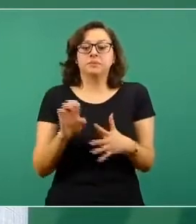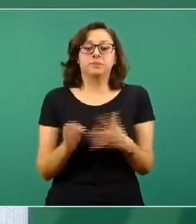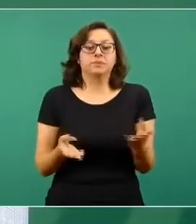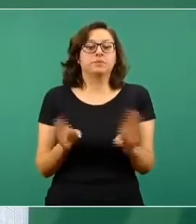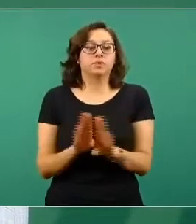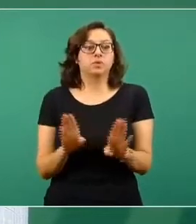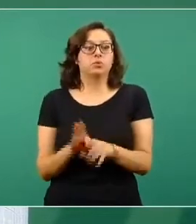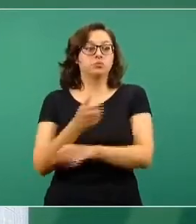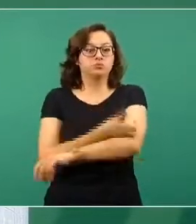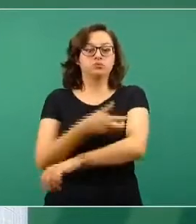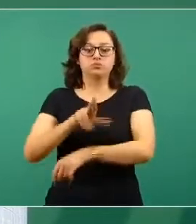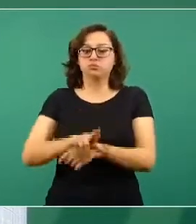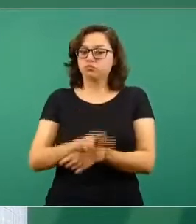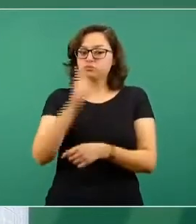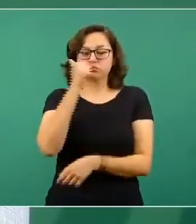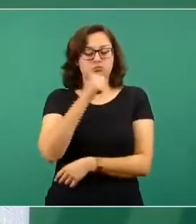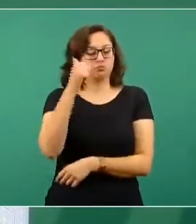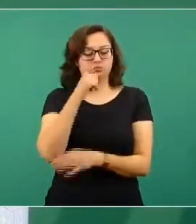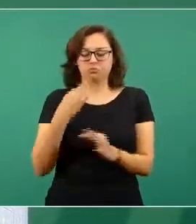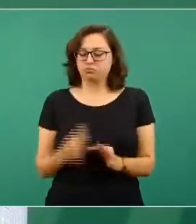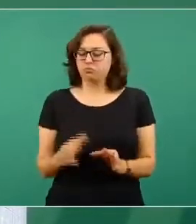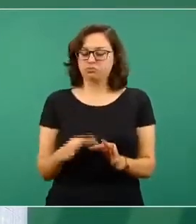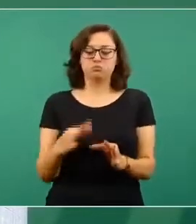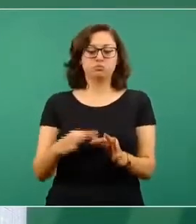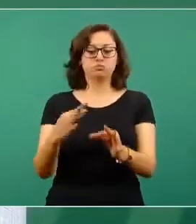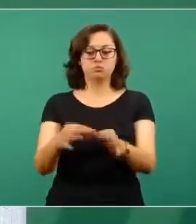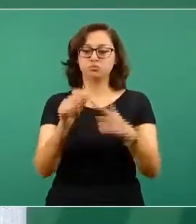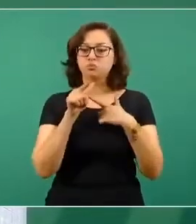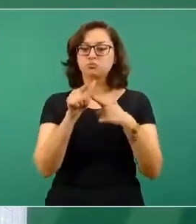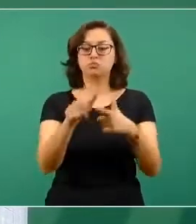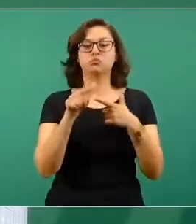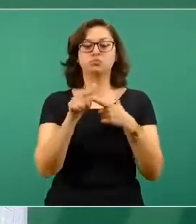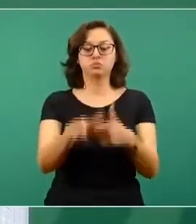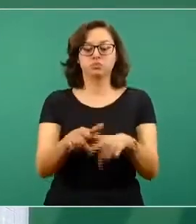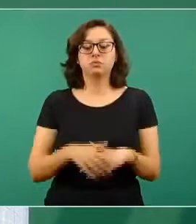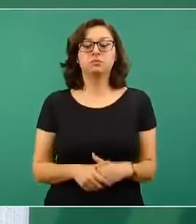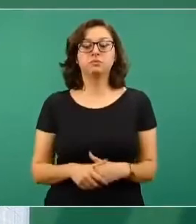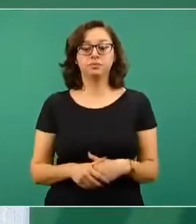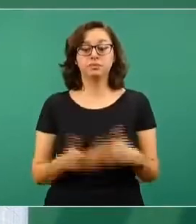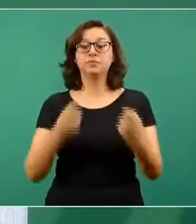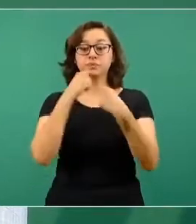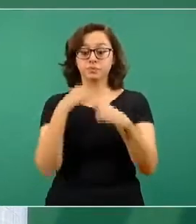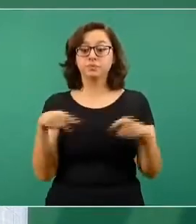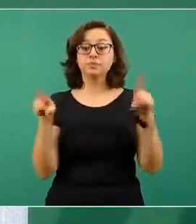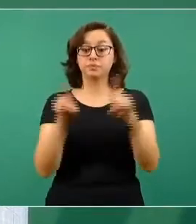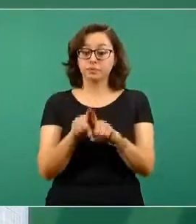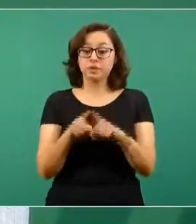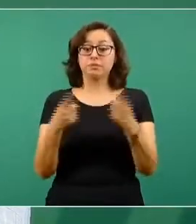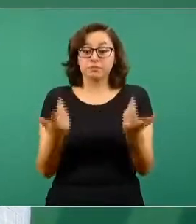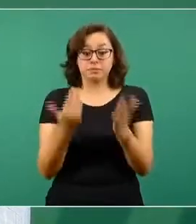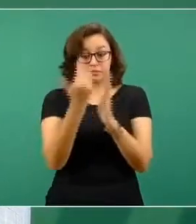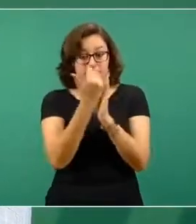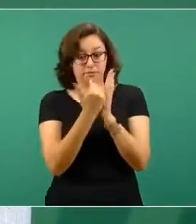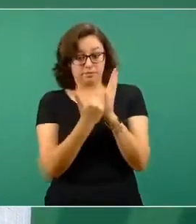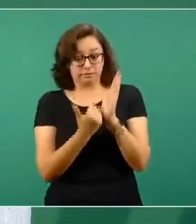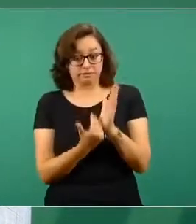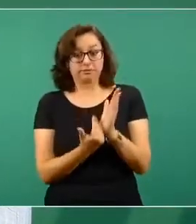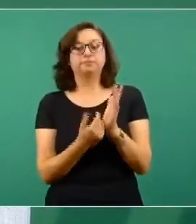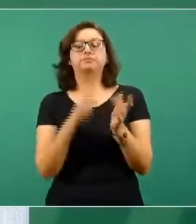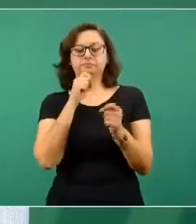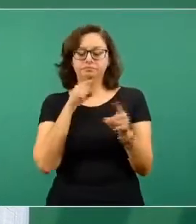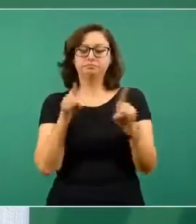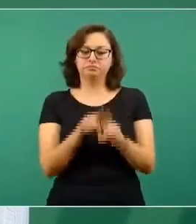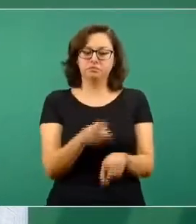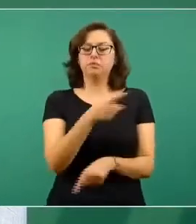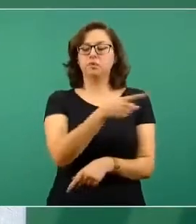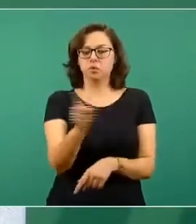de coordinación es permanente, es continua y muy activa, y muchos inclusive de estos lineamientos conjuntos también los pueden